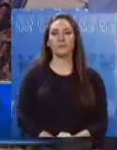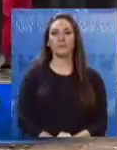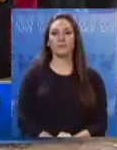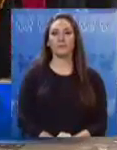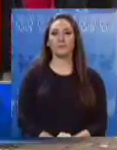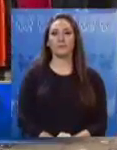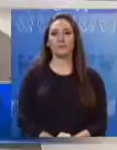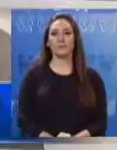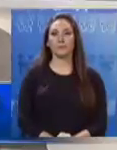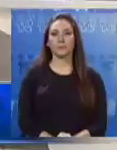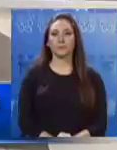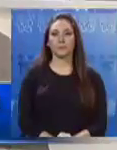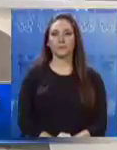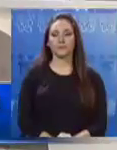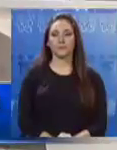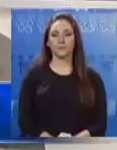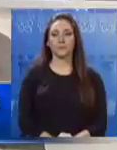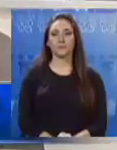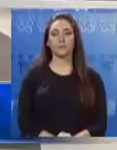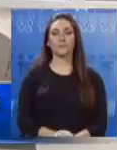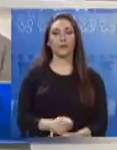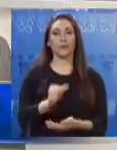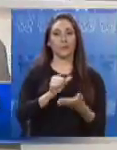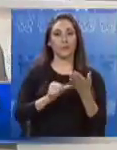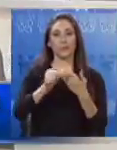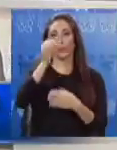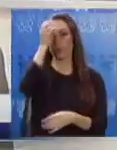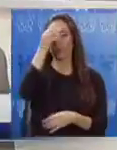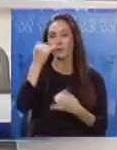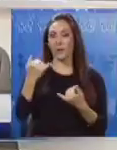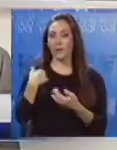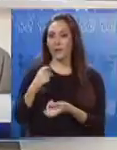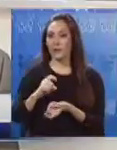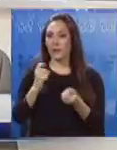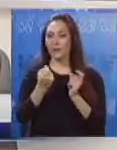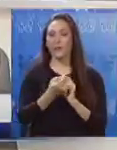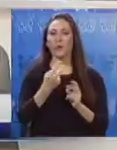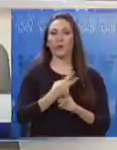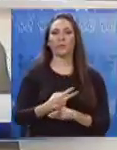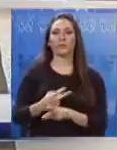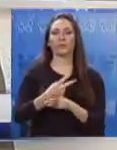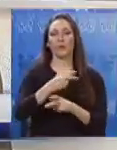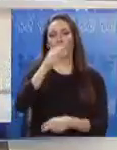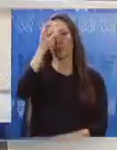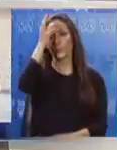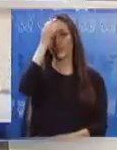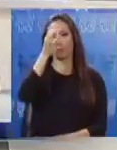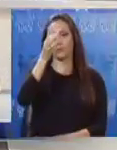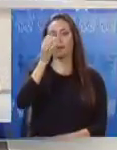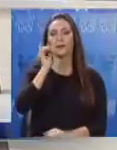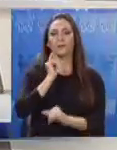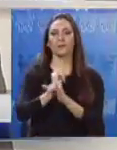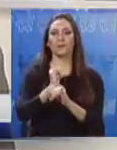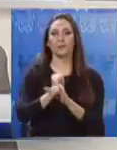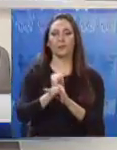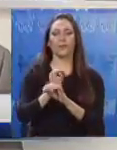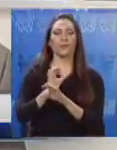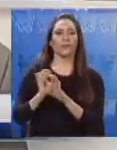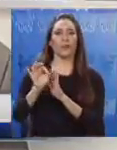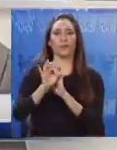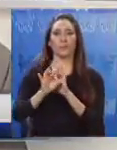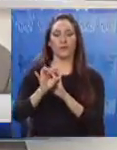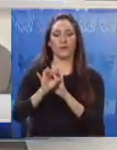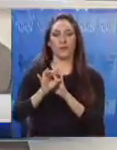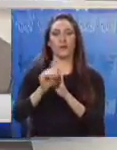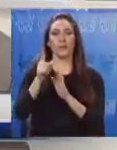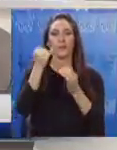En la Ley de Cultura, por ejemplo, se transforma lo que ahora es el Consejo Nacional de Cultura en el Instituto de Fomento de las Artes y